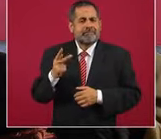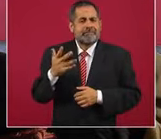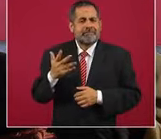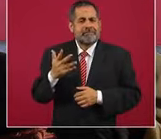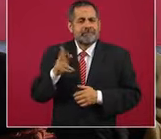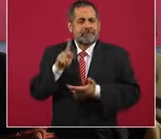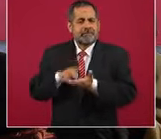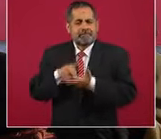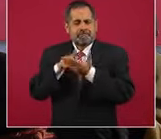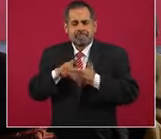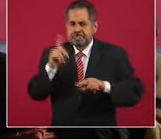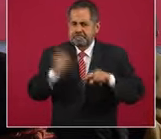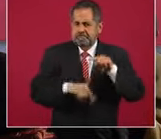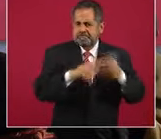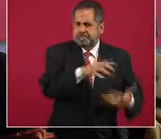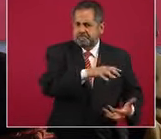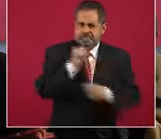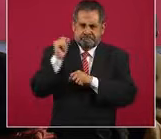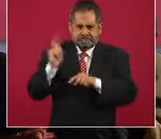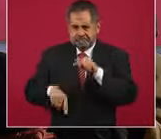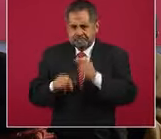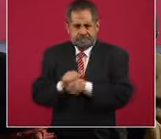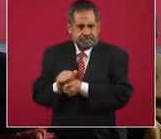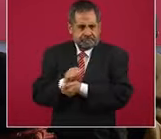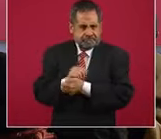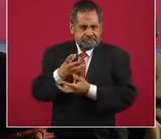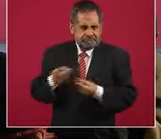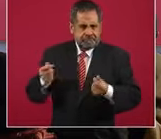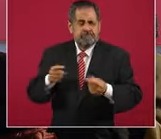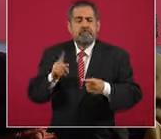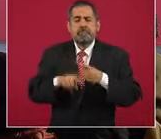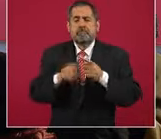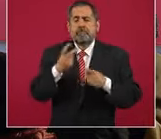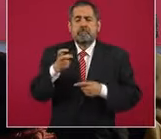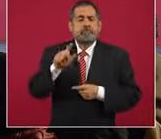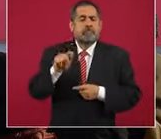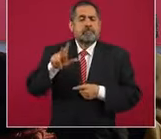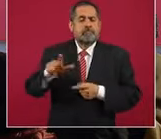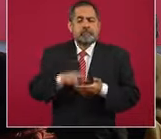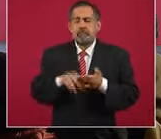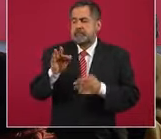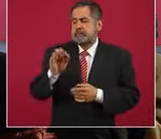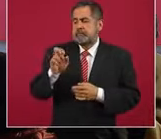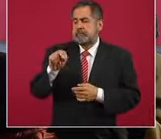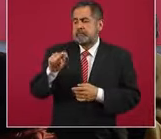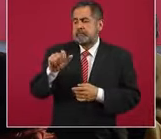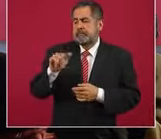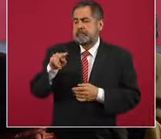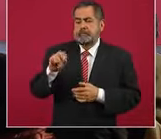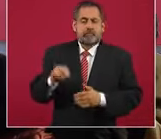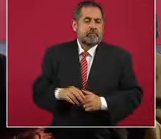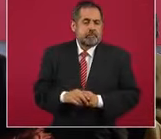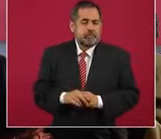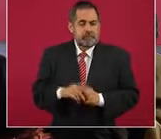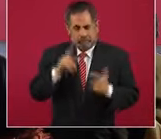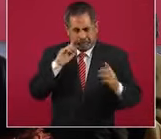32.795 kilogramos asegurados en el año, 1.282 kilogramos de fentanilo. Y en comparación,